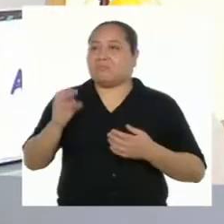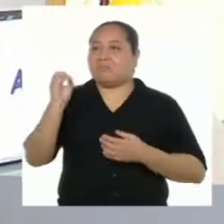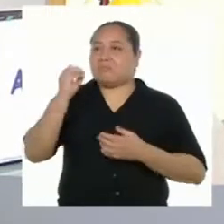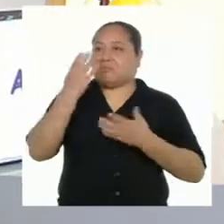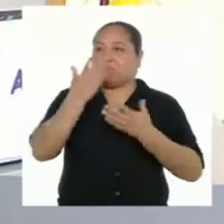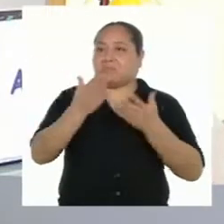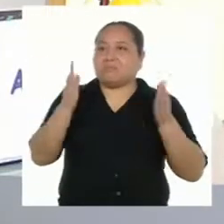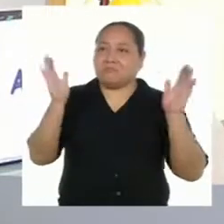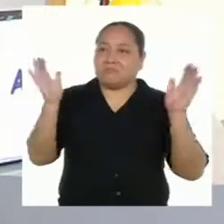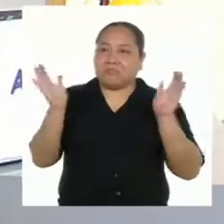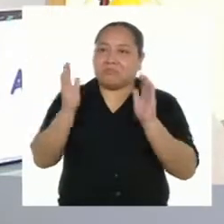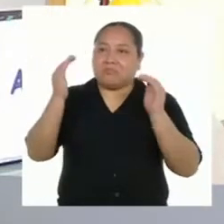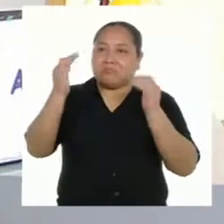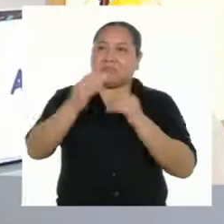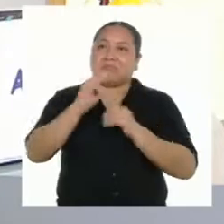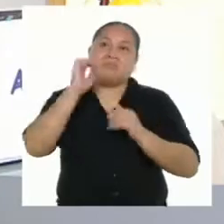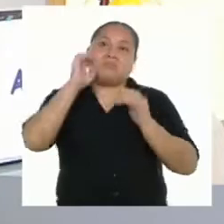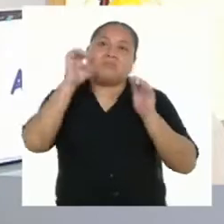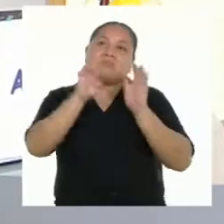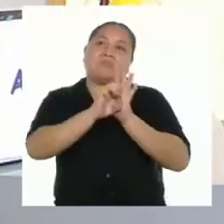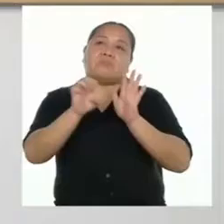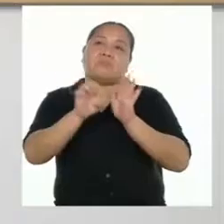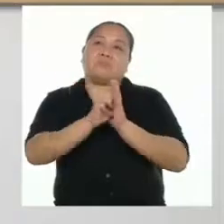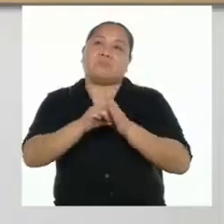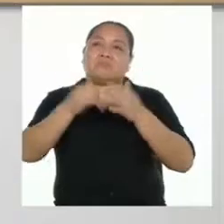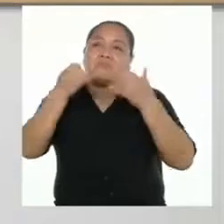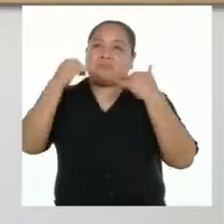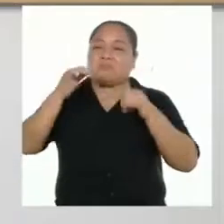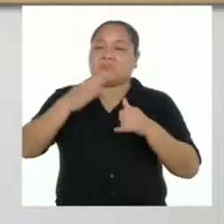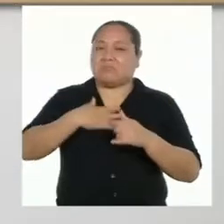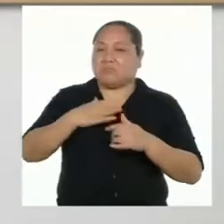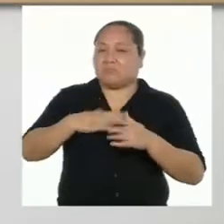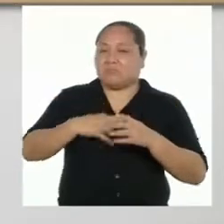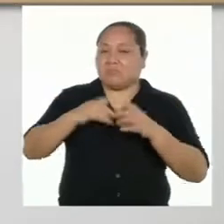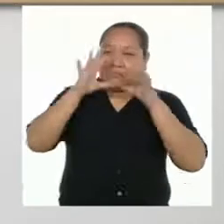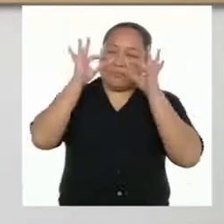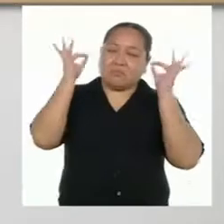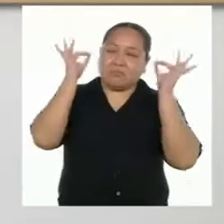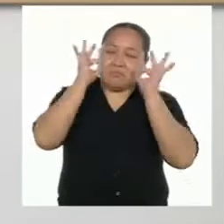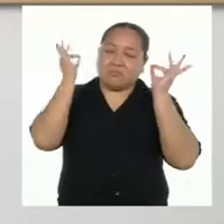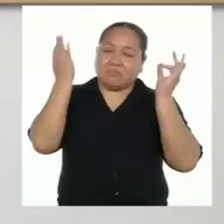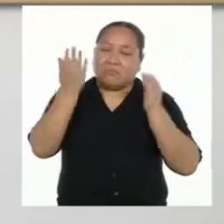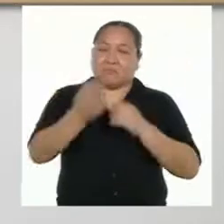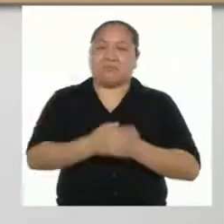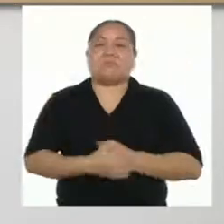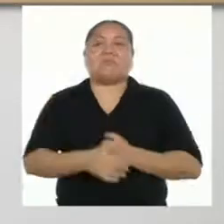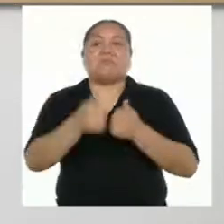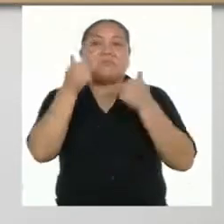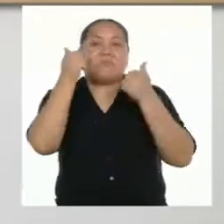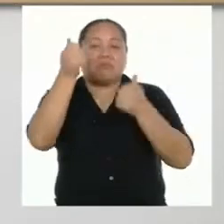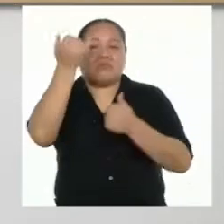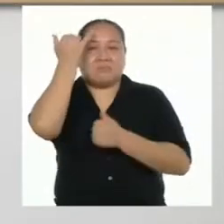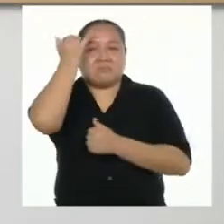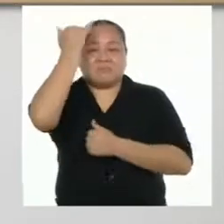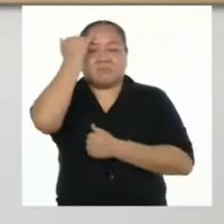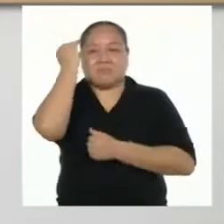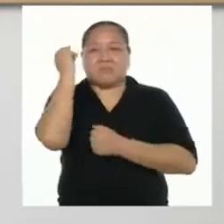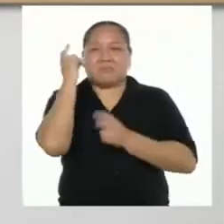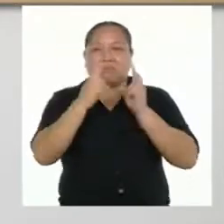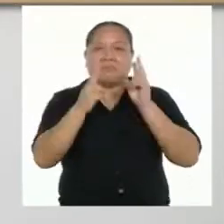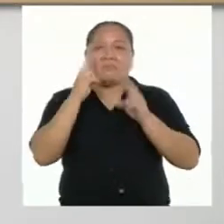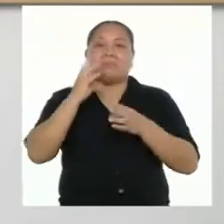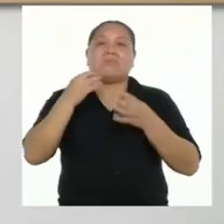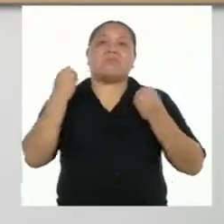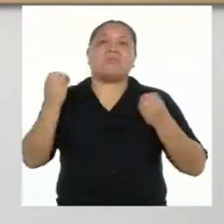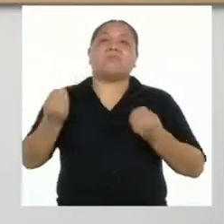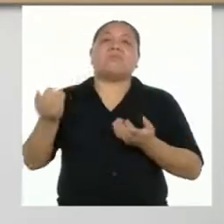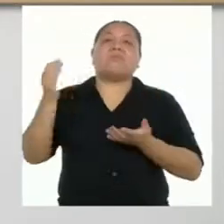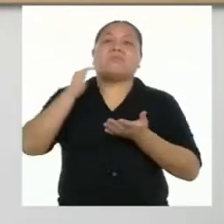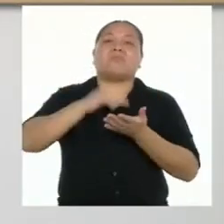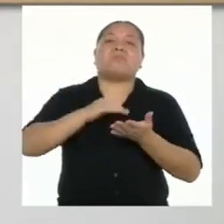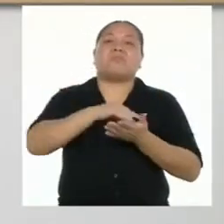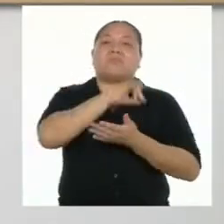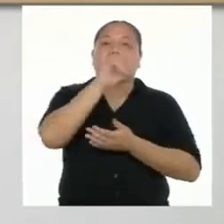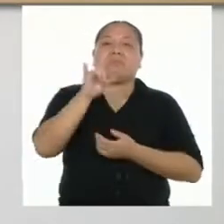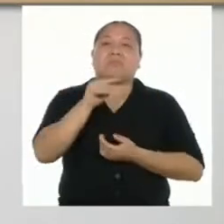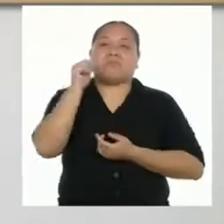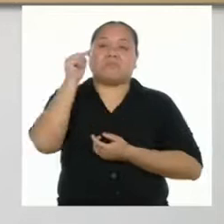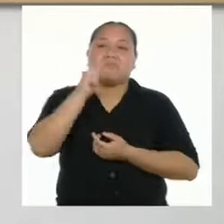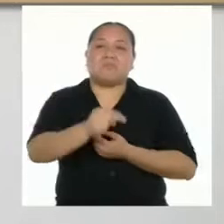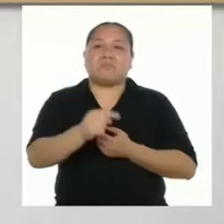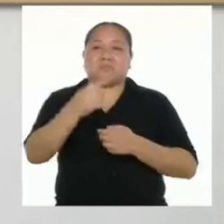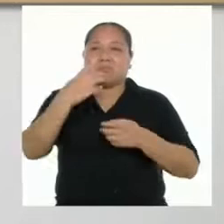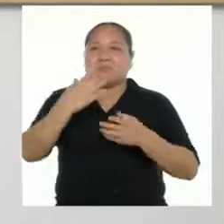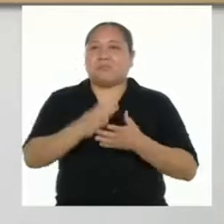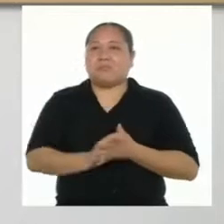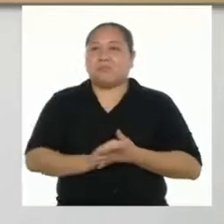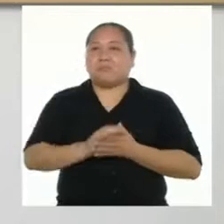objetos pequeños, como los juguetes de mis gatas. Gran idea, Yanira. También veremos cómo es que podemos reutilizar esta